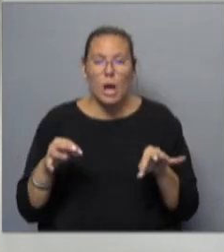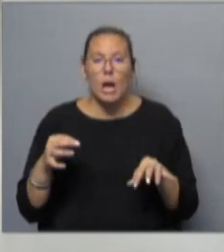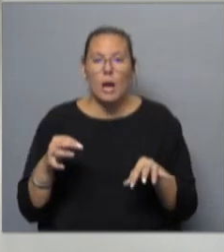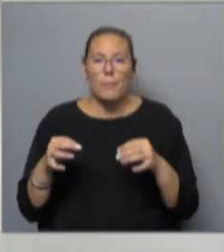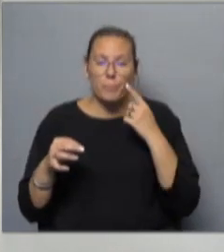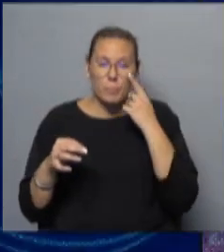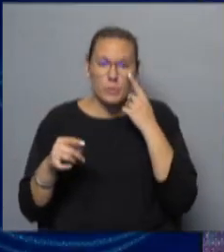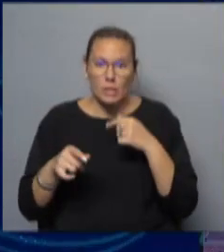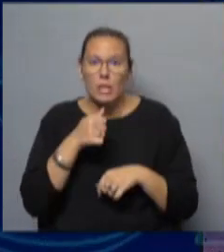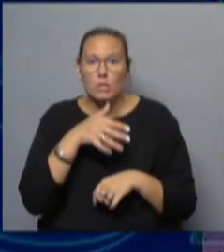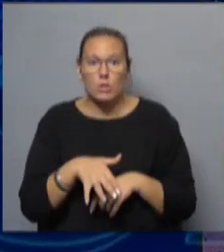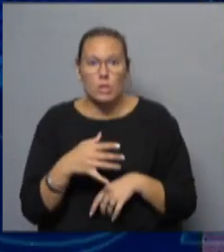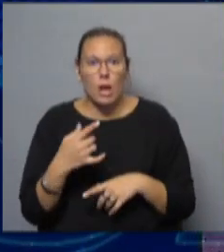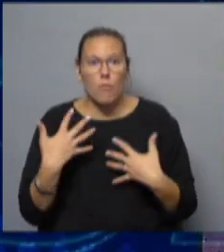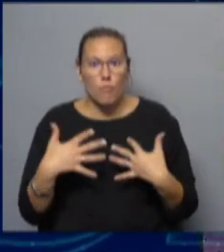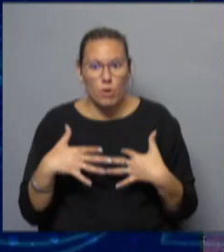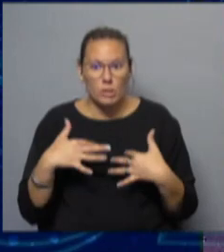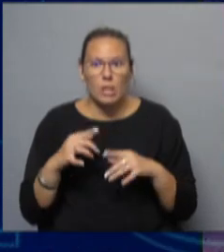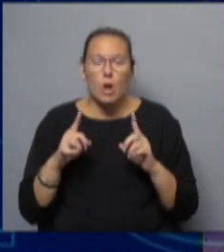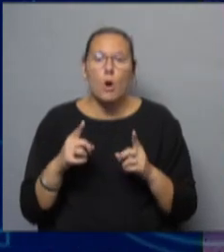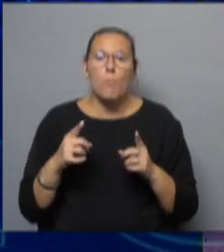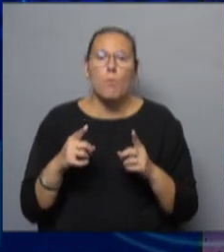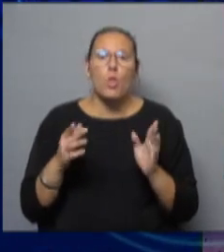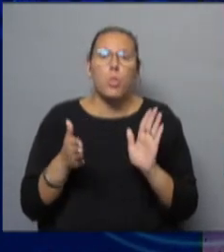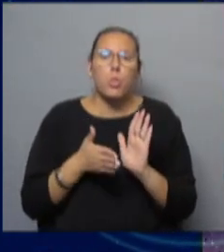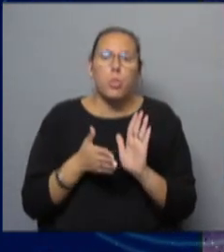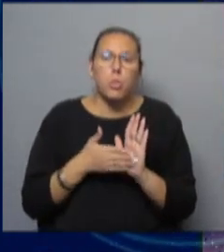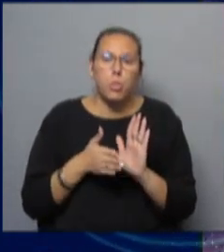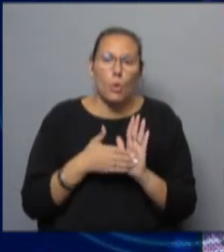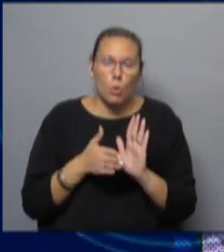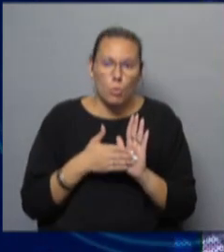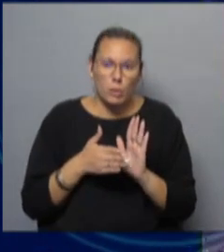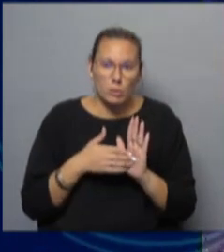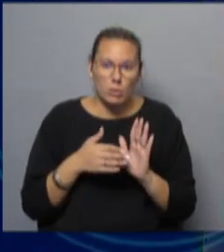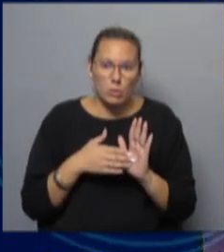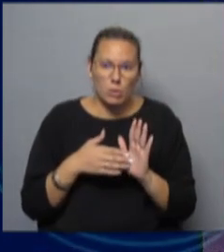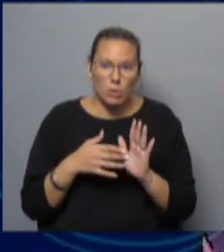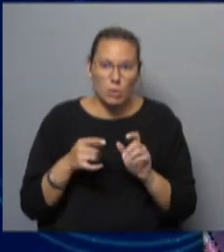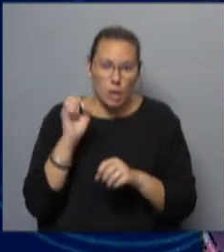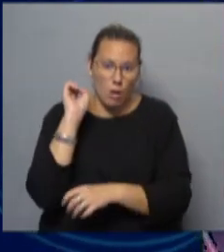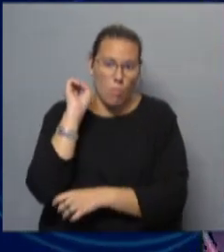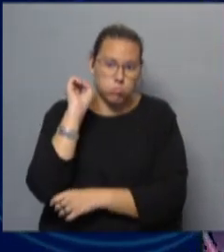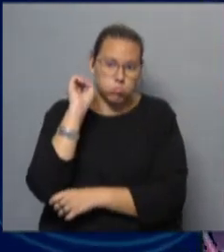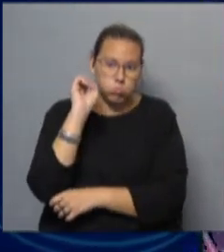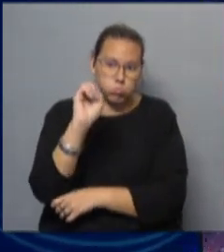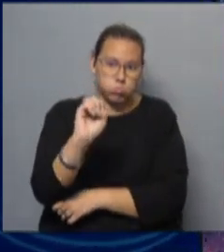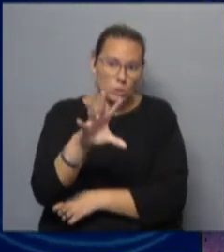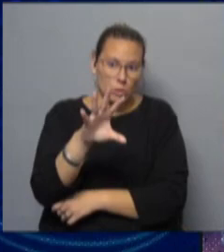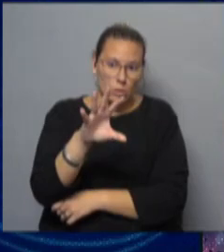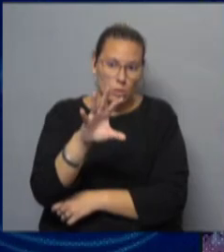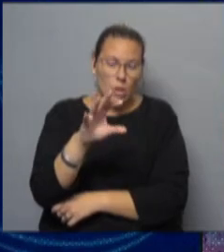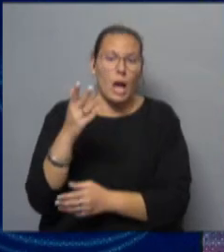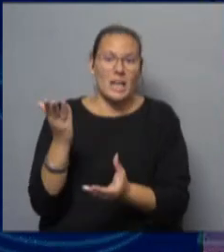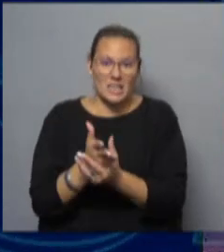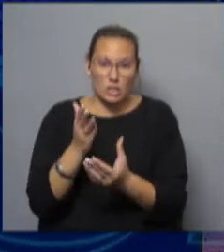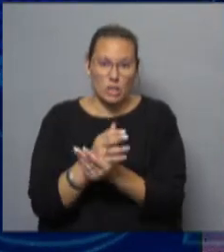esta historia tan fuerte se combina mucho material documental que se va a trámite en proyecciones de material